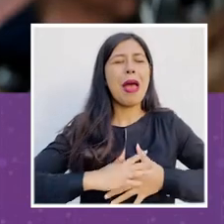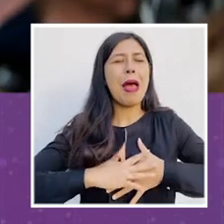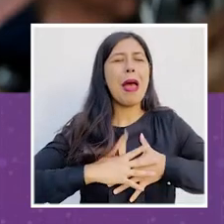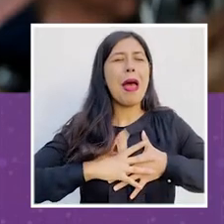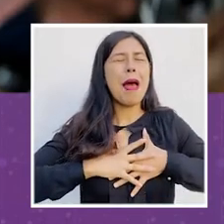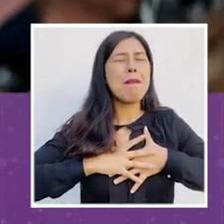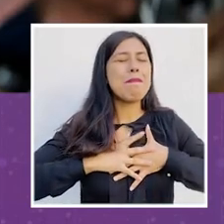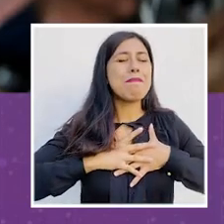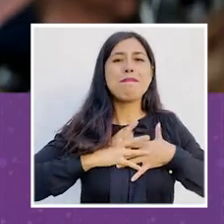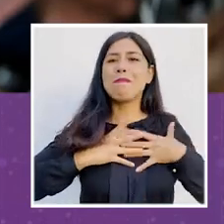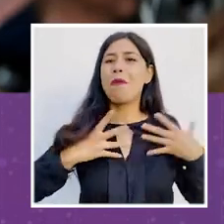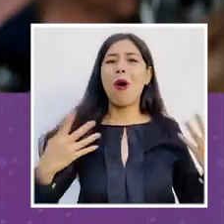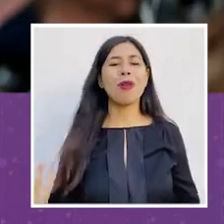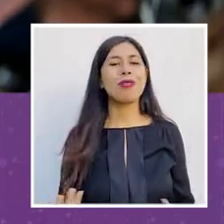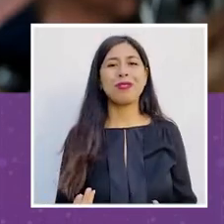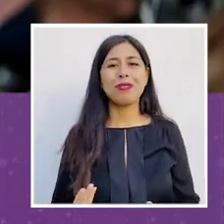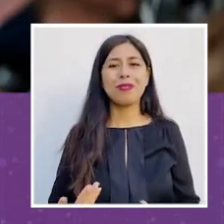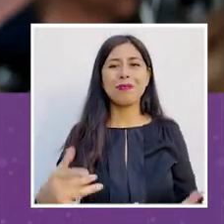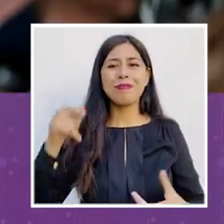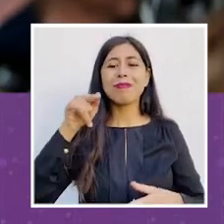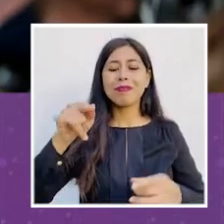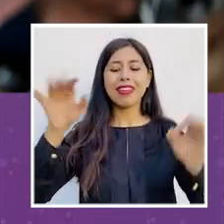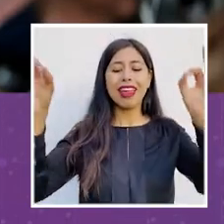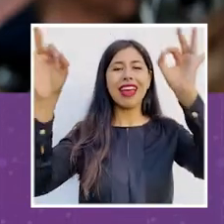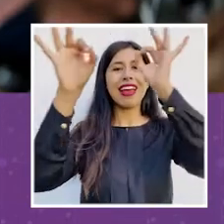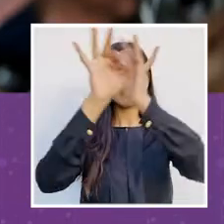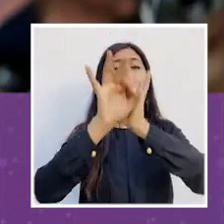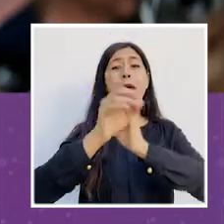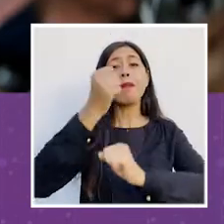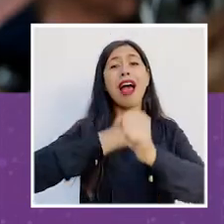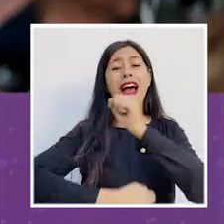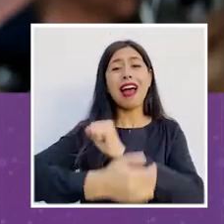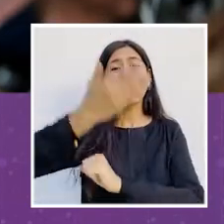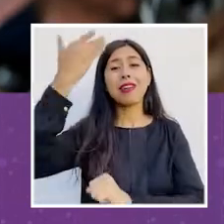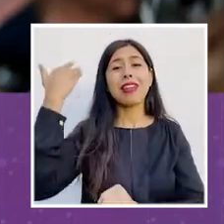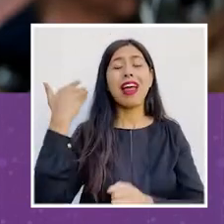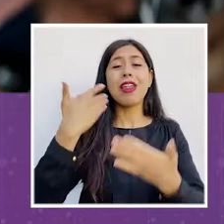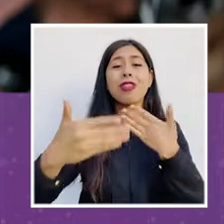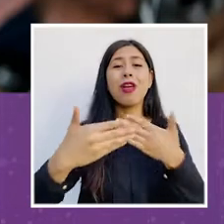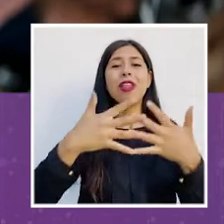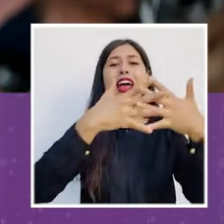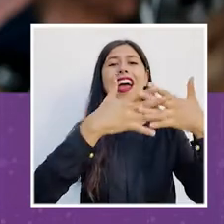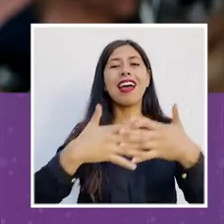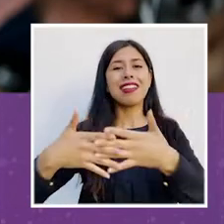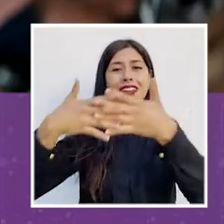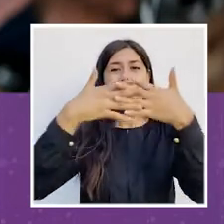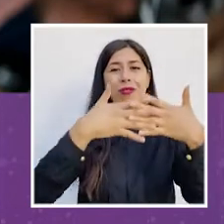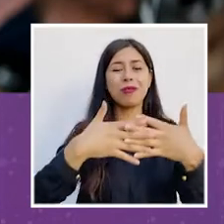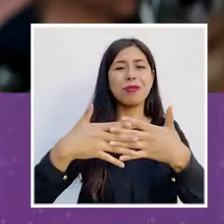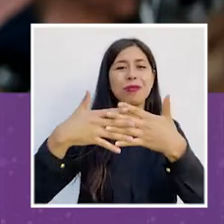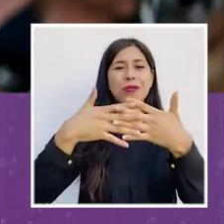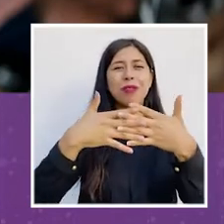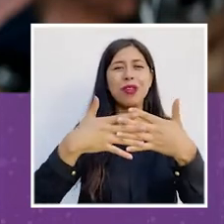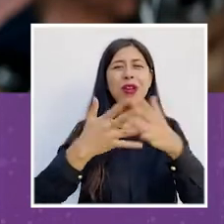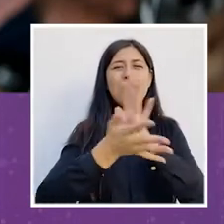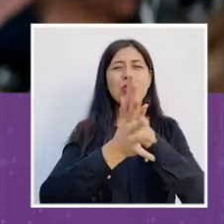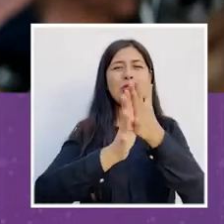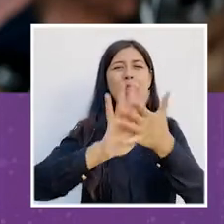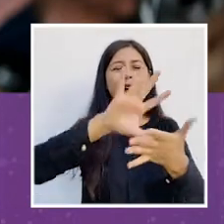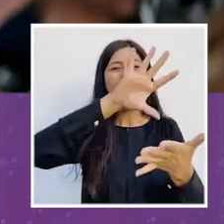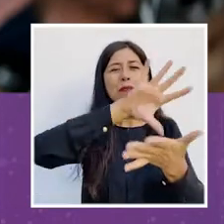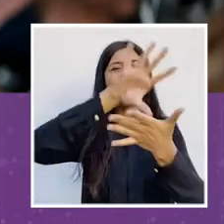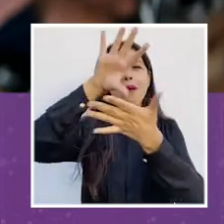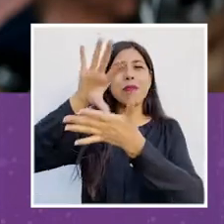Emoción desatada. Este es el eclipse de hace un par de años atrás en Estados Unidos, que cruzó todo el